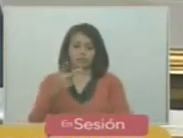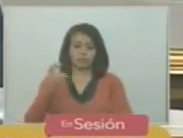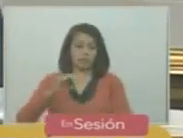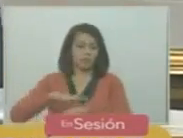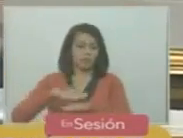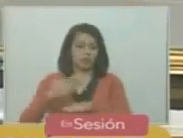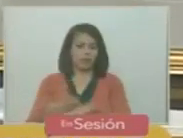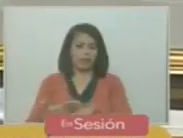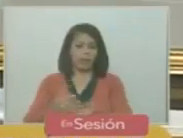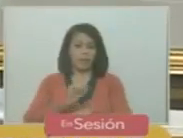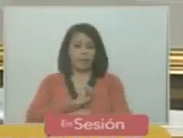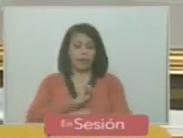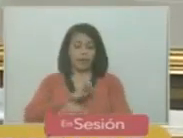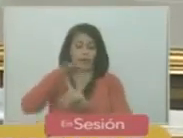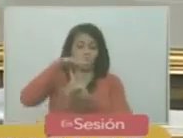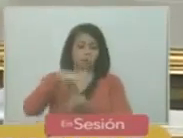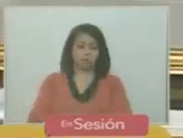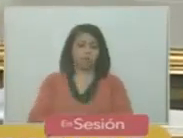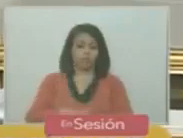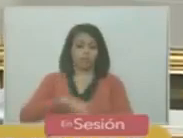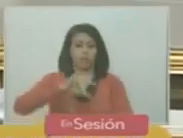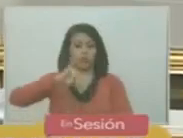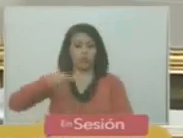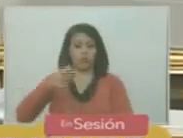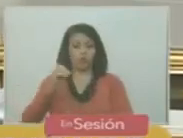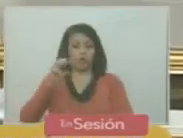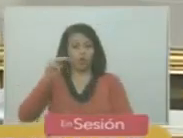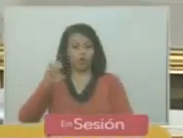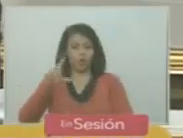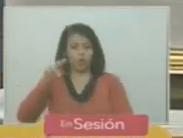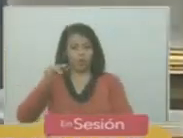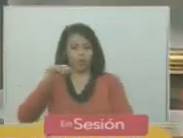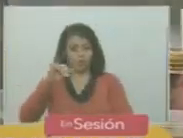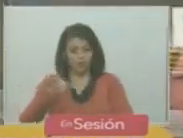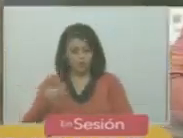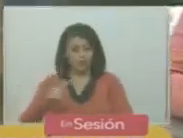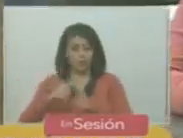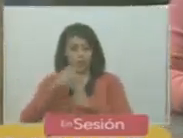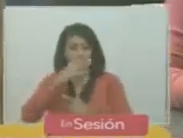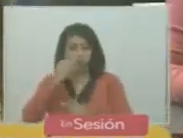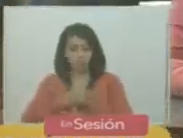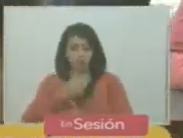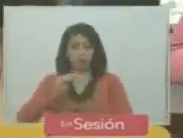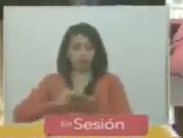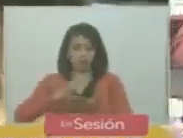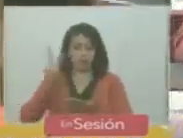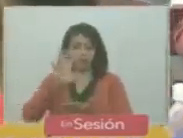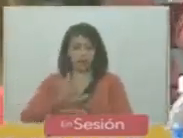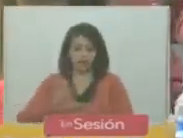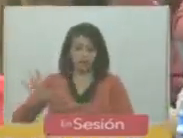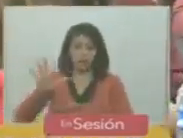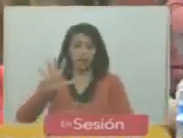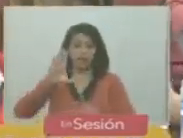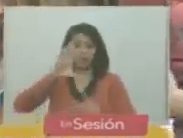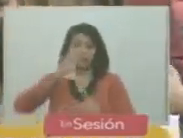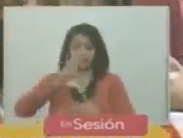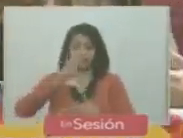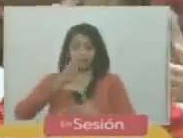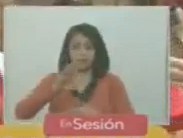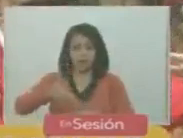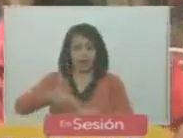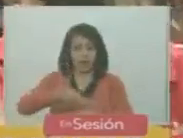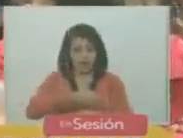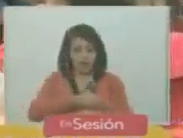la tenebrosa dictadura de Juan Vicente Gómez, también ya es una certeza que Venezuela y América entró